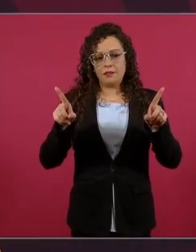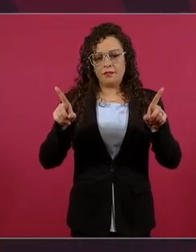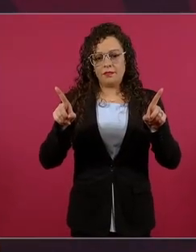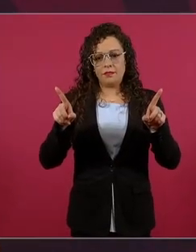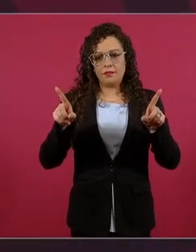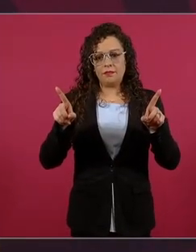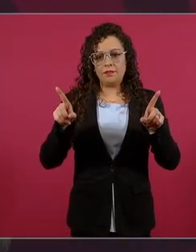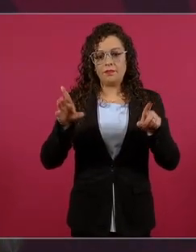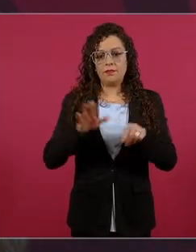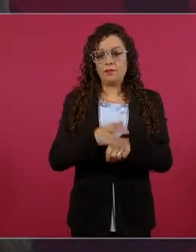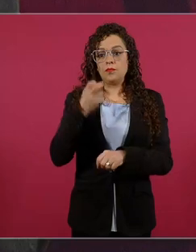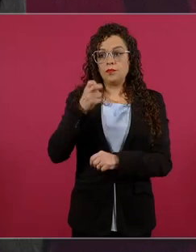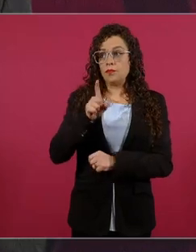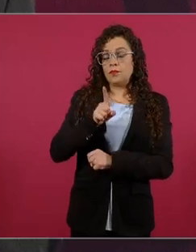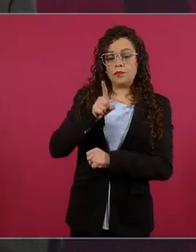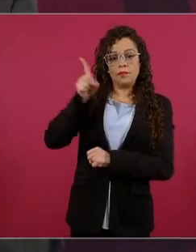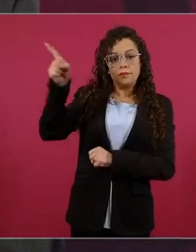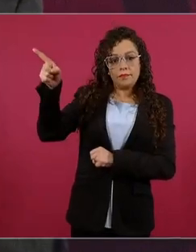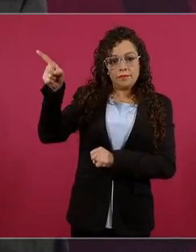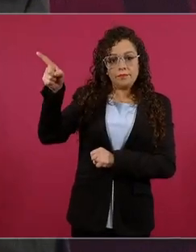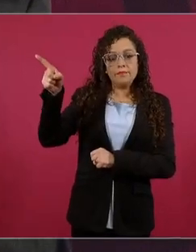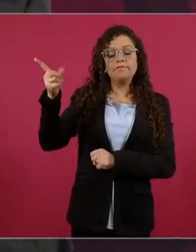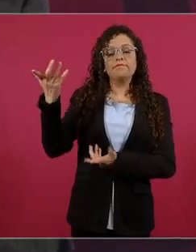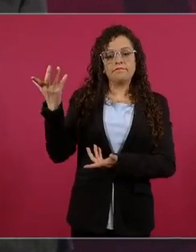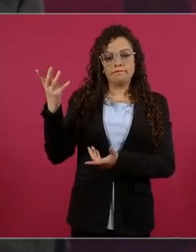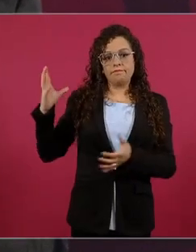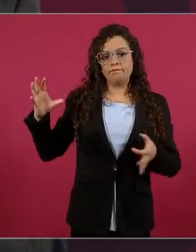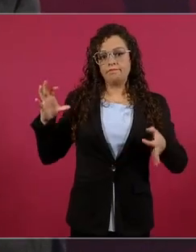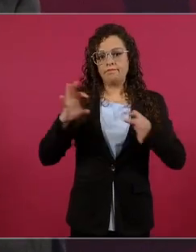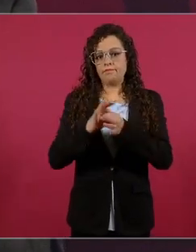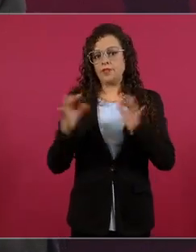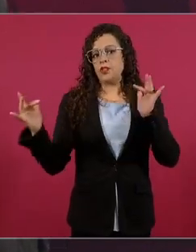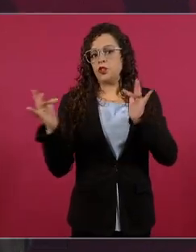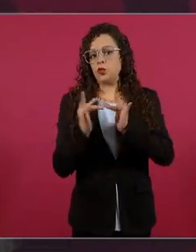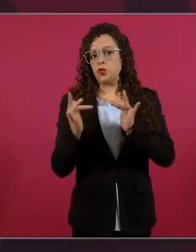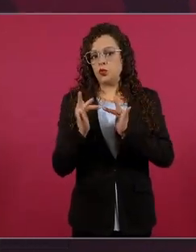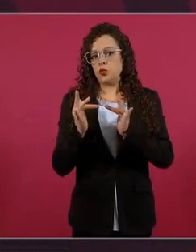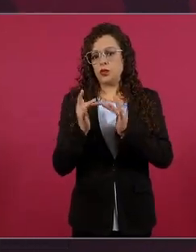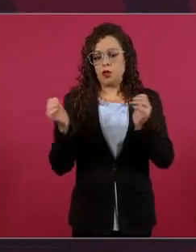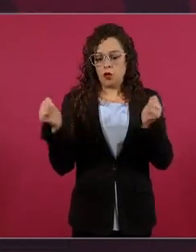habían establecido una relación con gobiernos de México